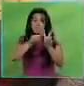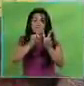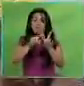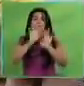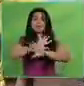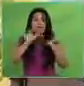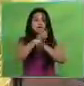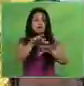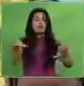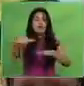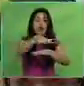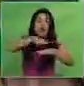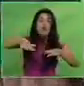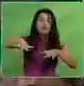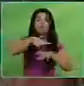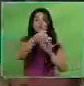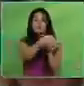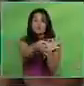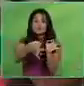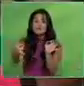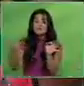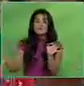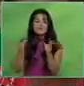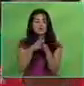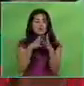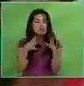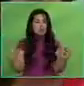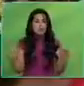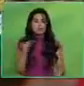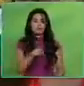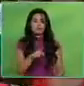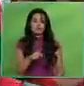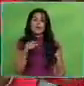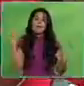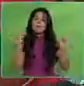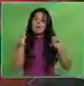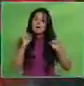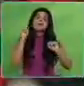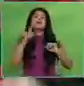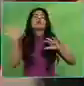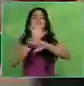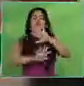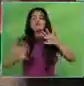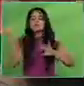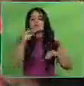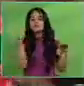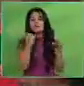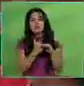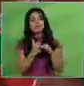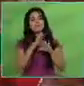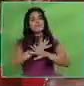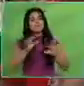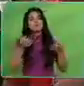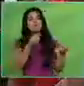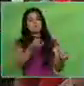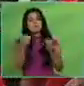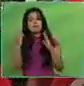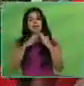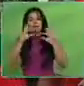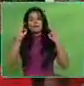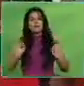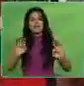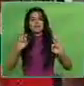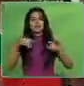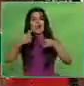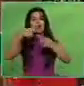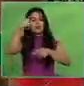los municipios, a todas las parroquias. Eso no solo en el estado de Mérida, en todo el país se están entregando viviendas